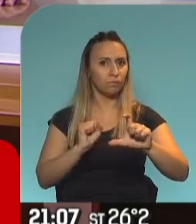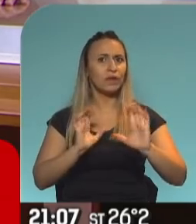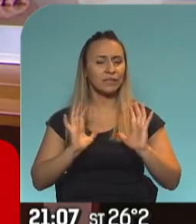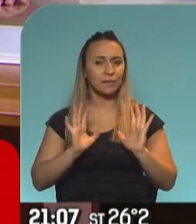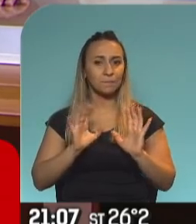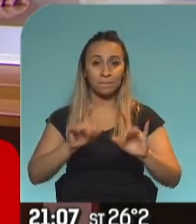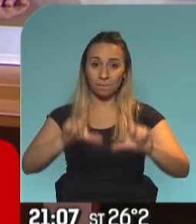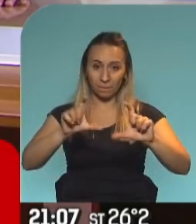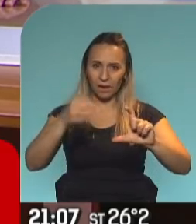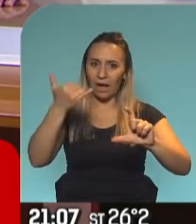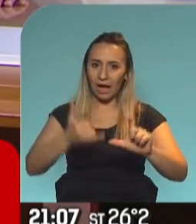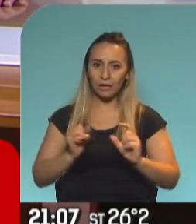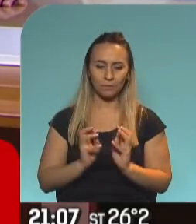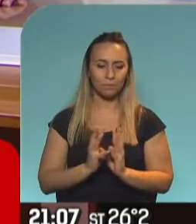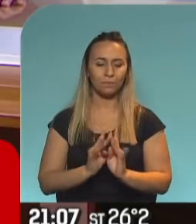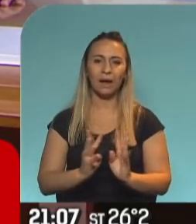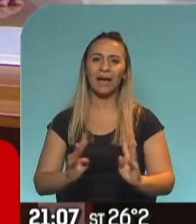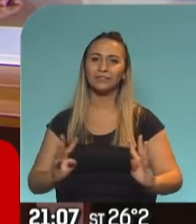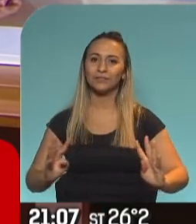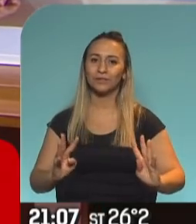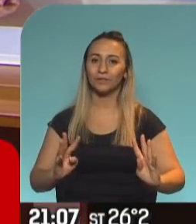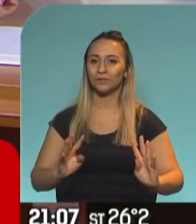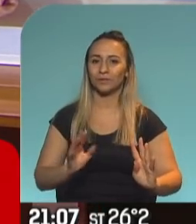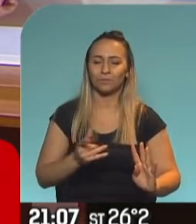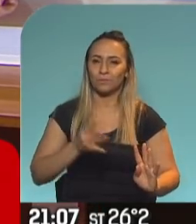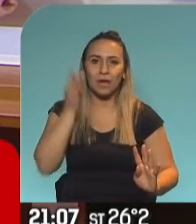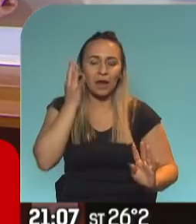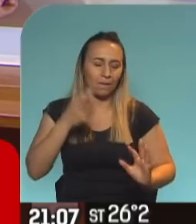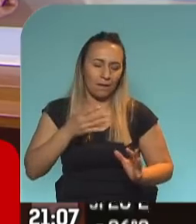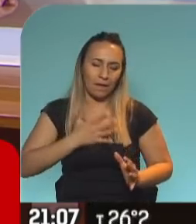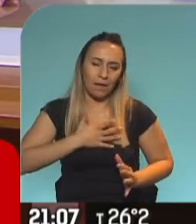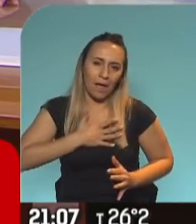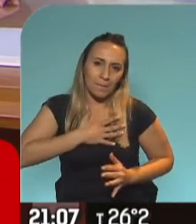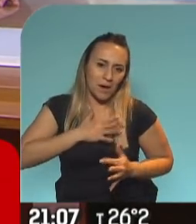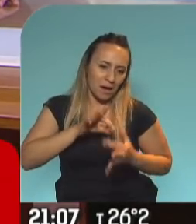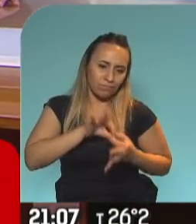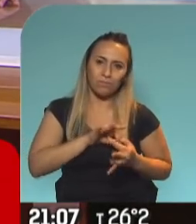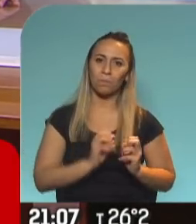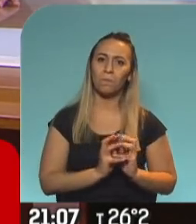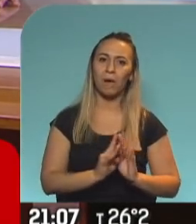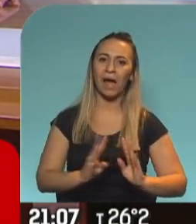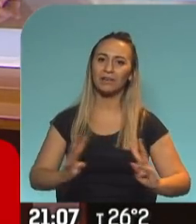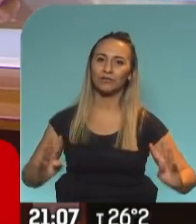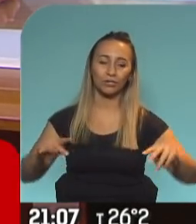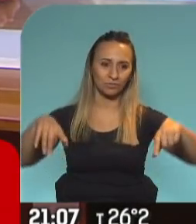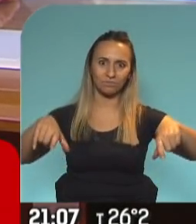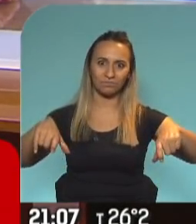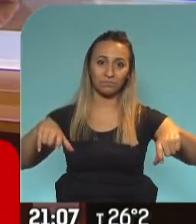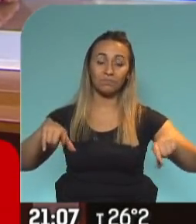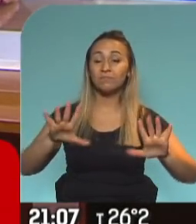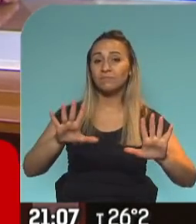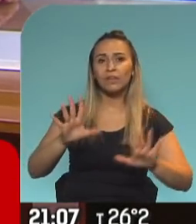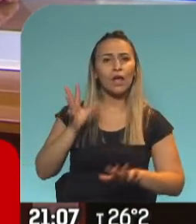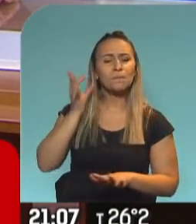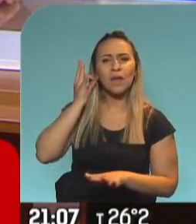El campo de juego, el pasto, uno de sus grandes amores. Alguna vez Maradona dijo: "¿Qué jugador hubiese sido